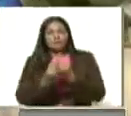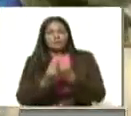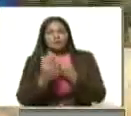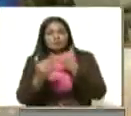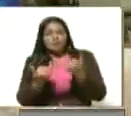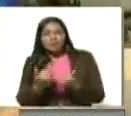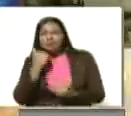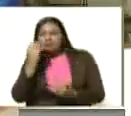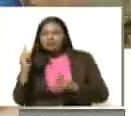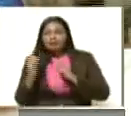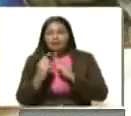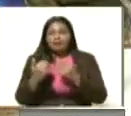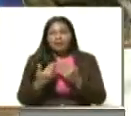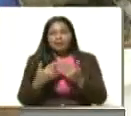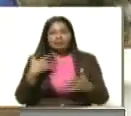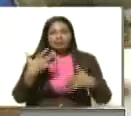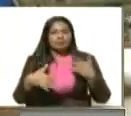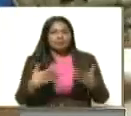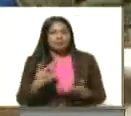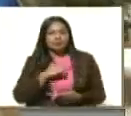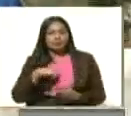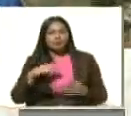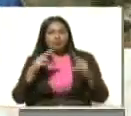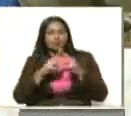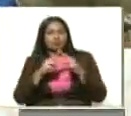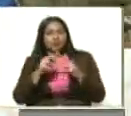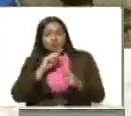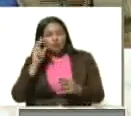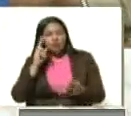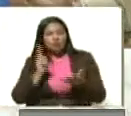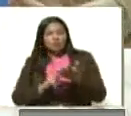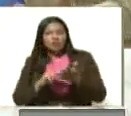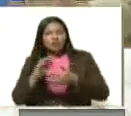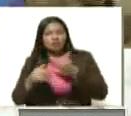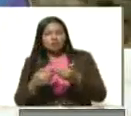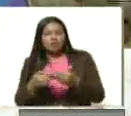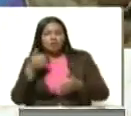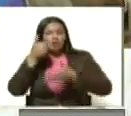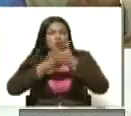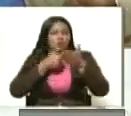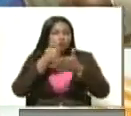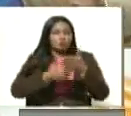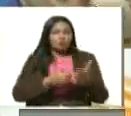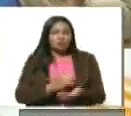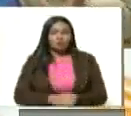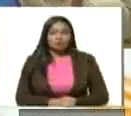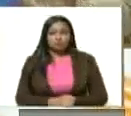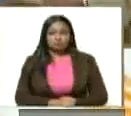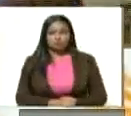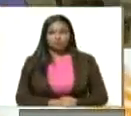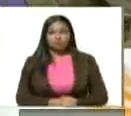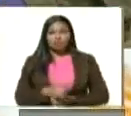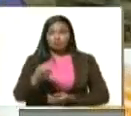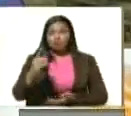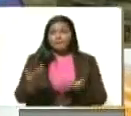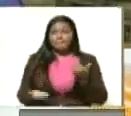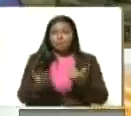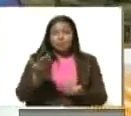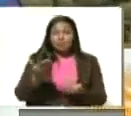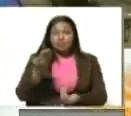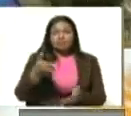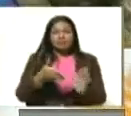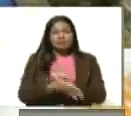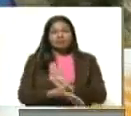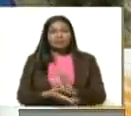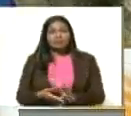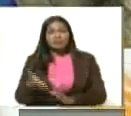se acerca a estas actividades para conocer de nuestra realidad y de conocer nuestras luchas. Entonces es bien importante que